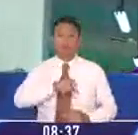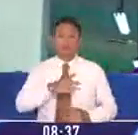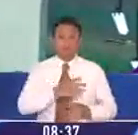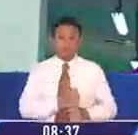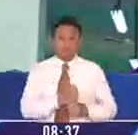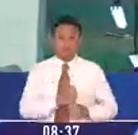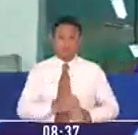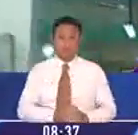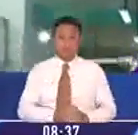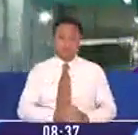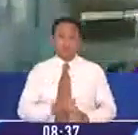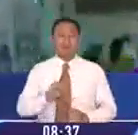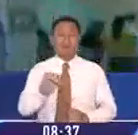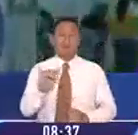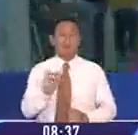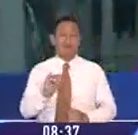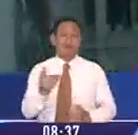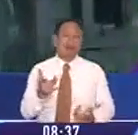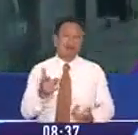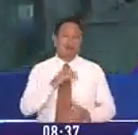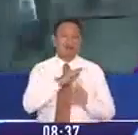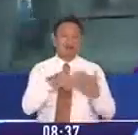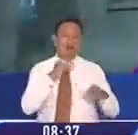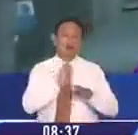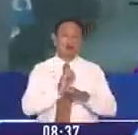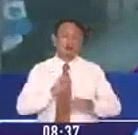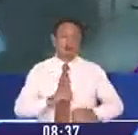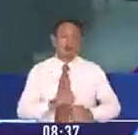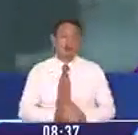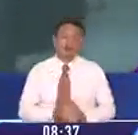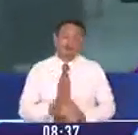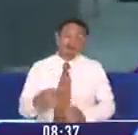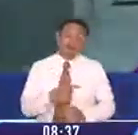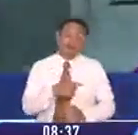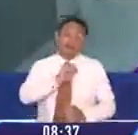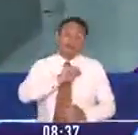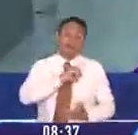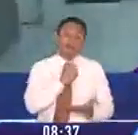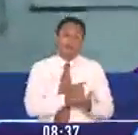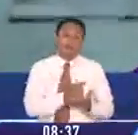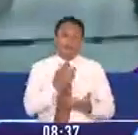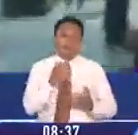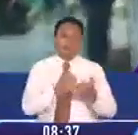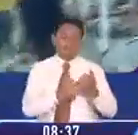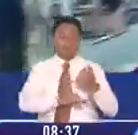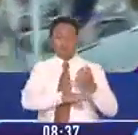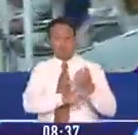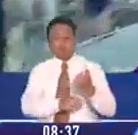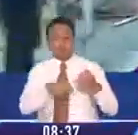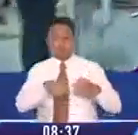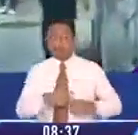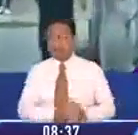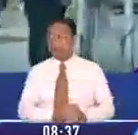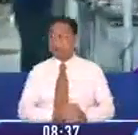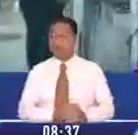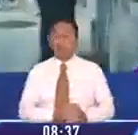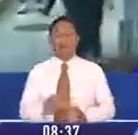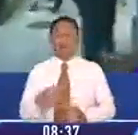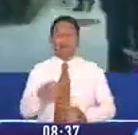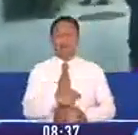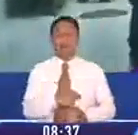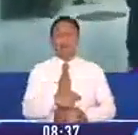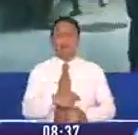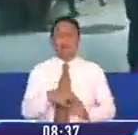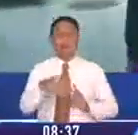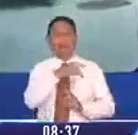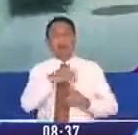Sí, igual que el país, igual que la provincia y el cantón, no estamos ajenos a problemas como la inseguridad, la parte de activación, la parte